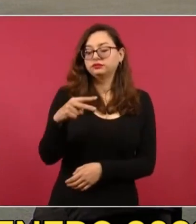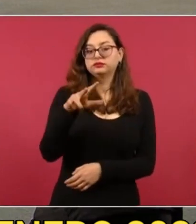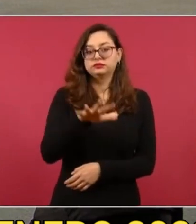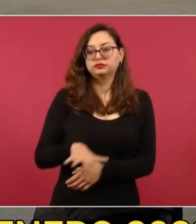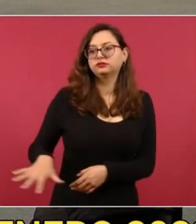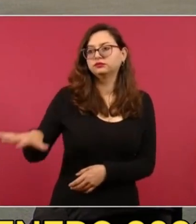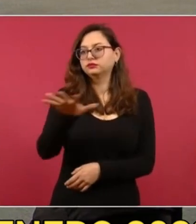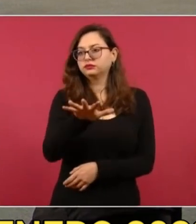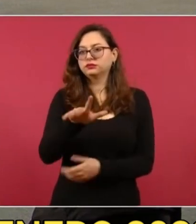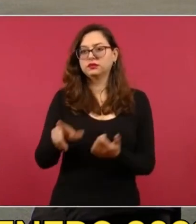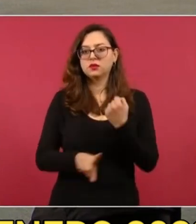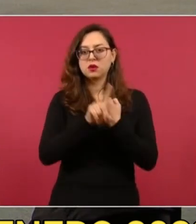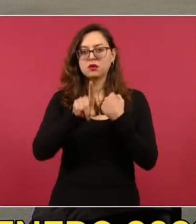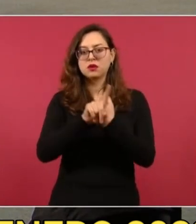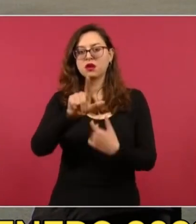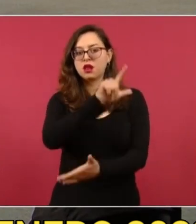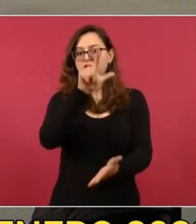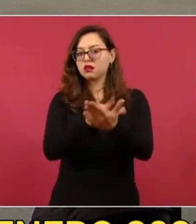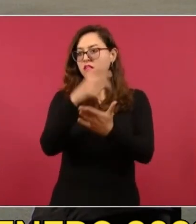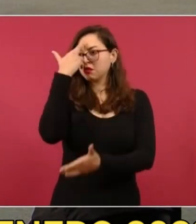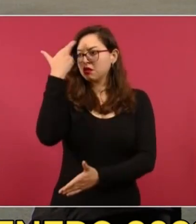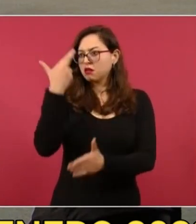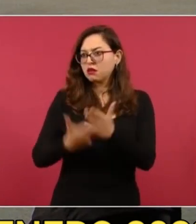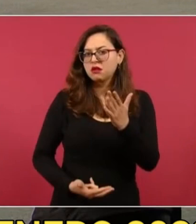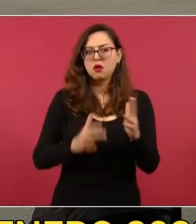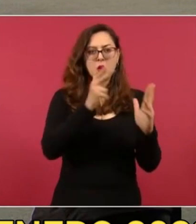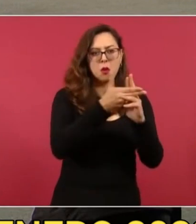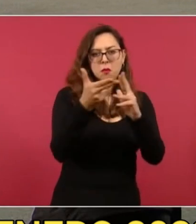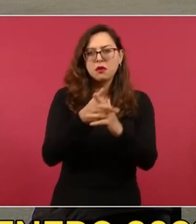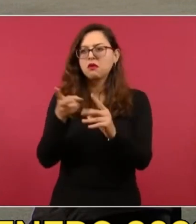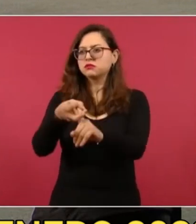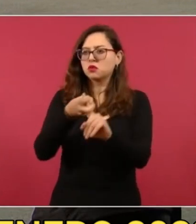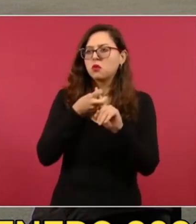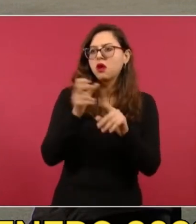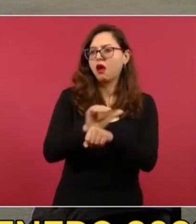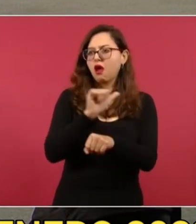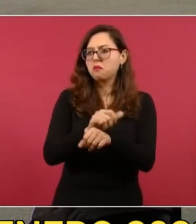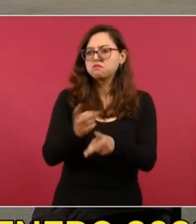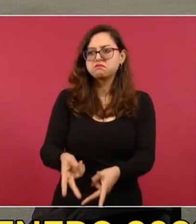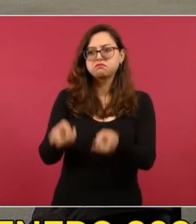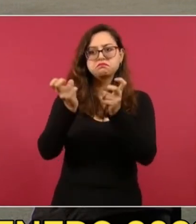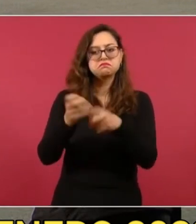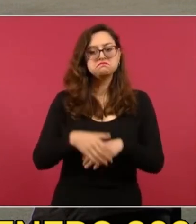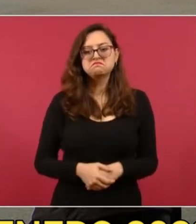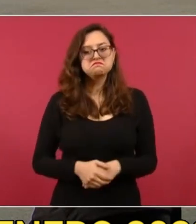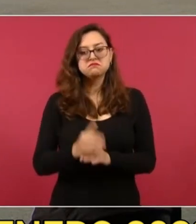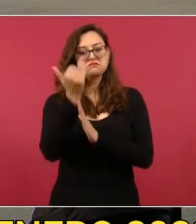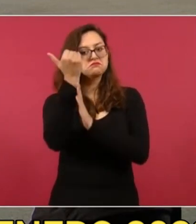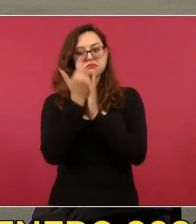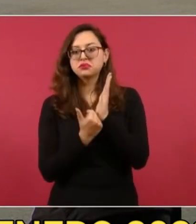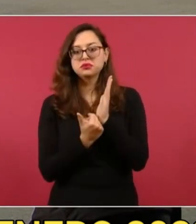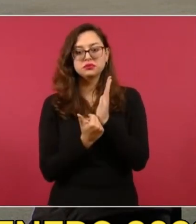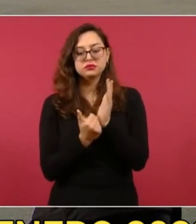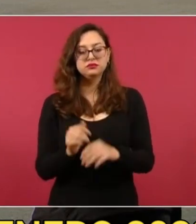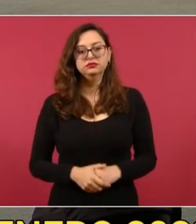en homicidios, en secuestros, en robo de vehículos. ¿Por qué no ponen